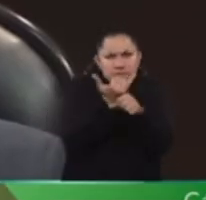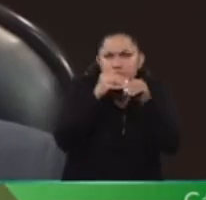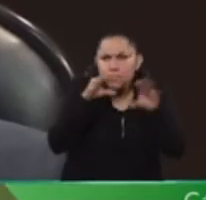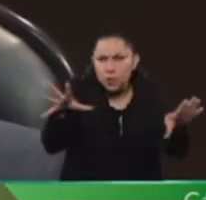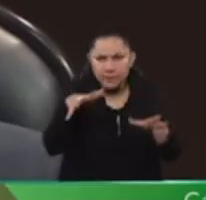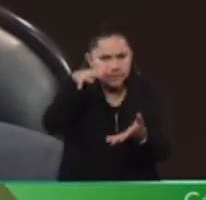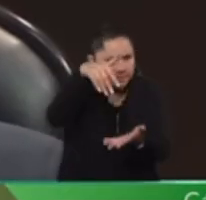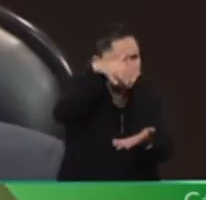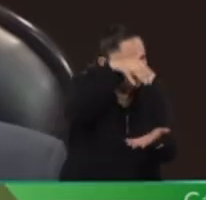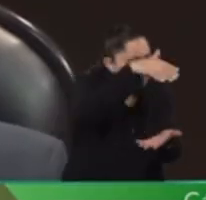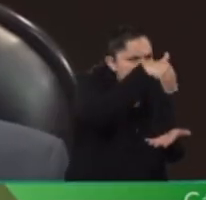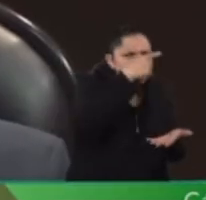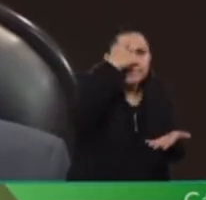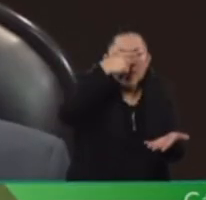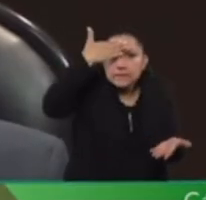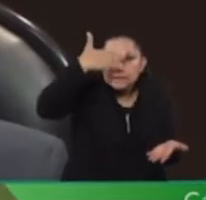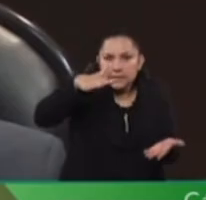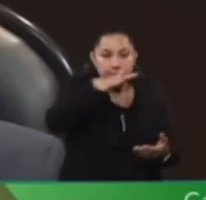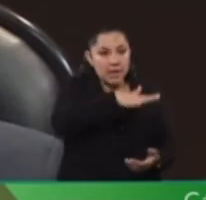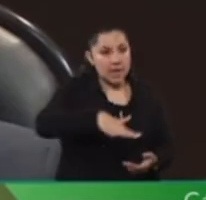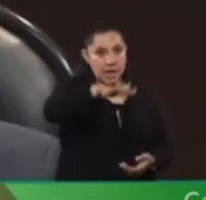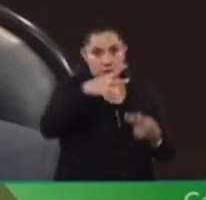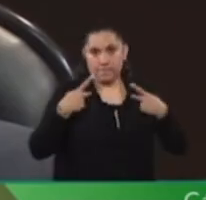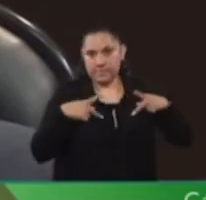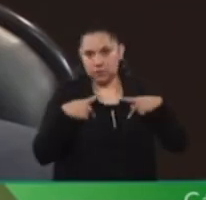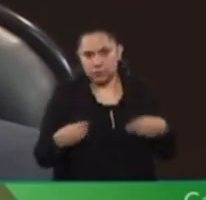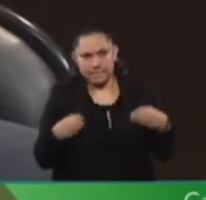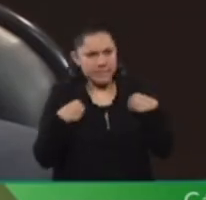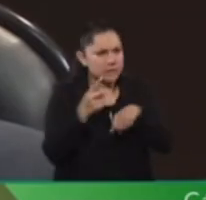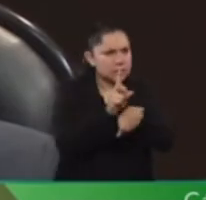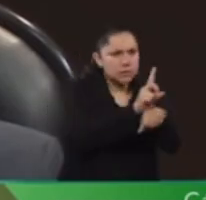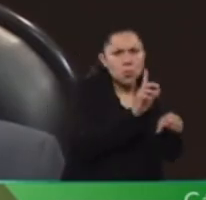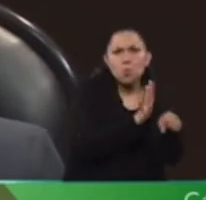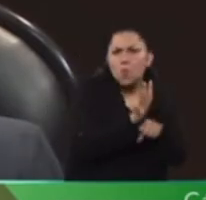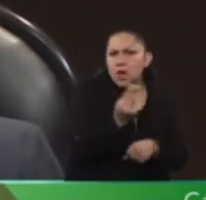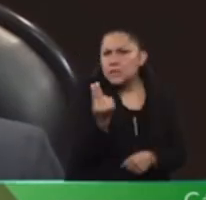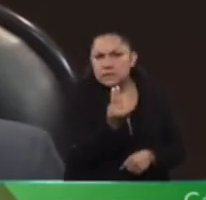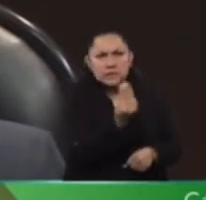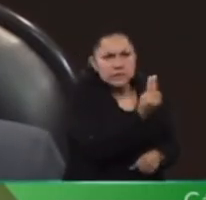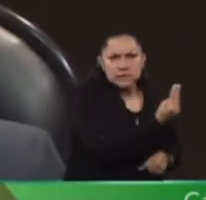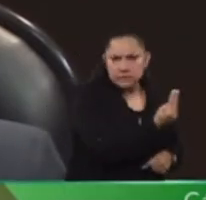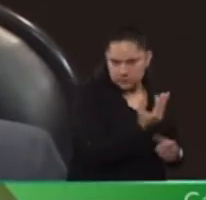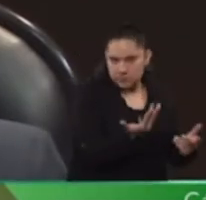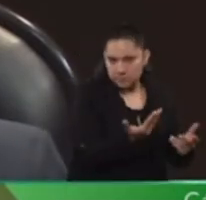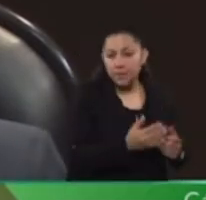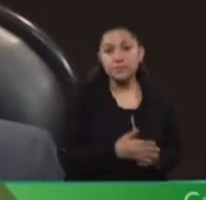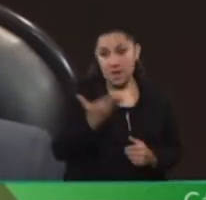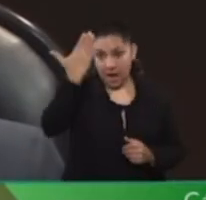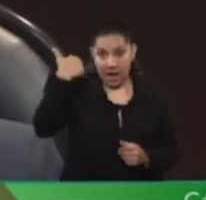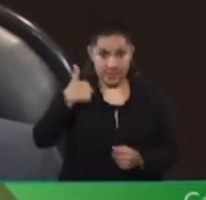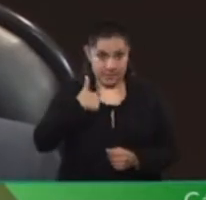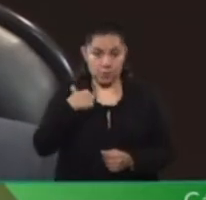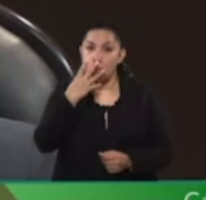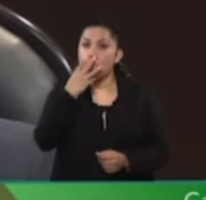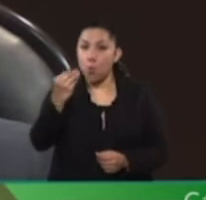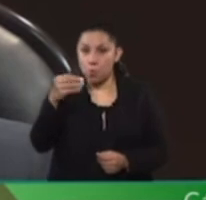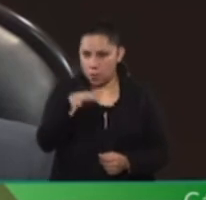todas las necesidades que tienen las personas en su día a día. Cuando yo estuve caminando las calles de Coyoacán,